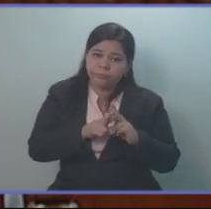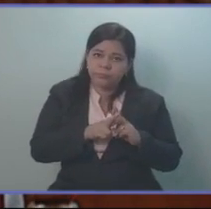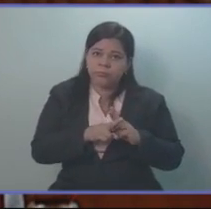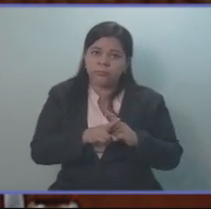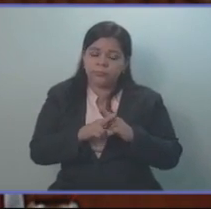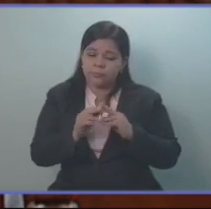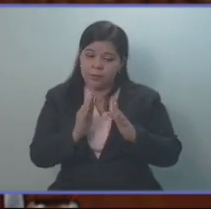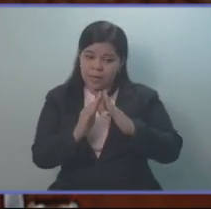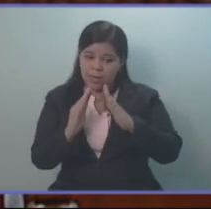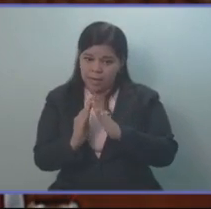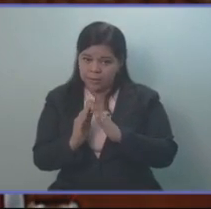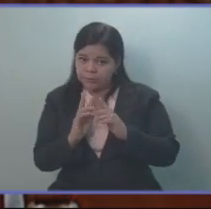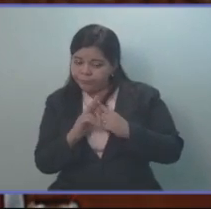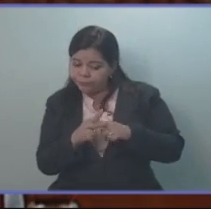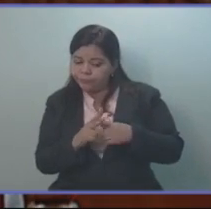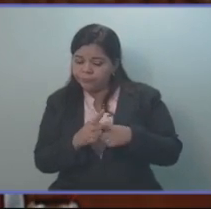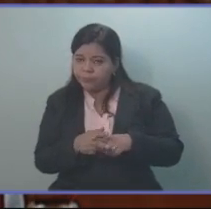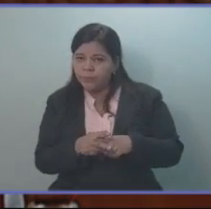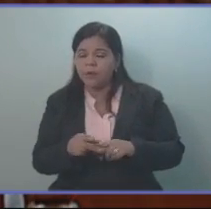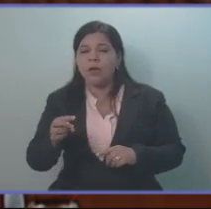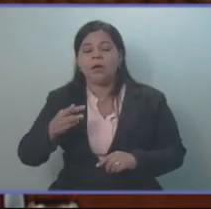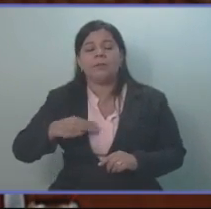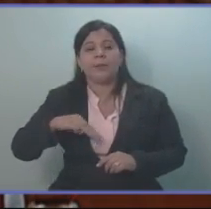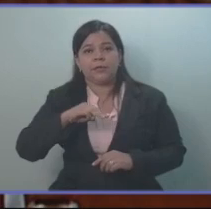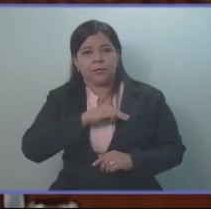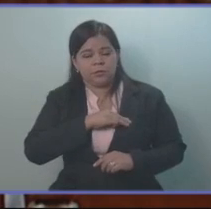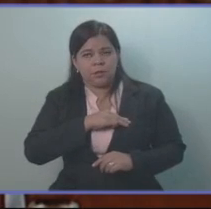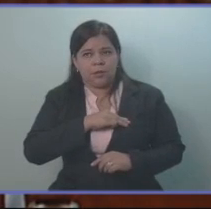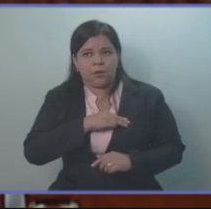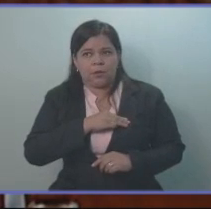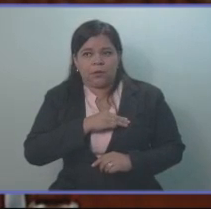reestructuración de las viviendas, el